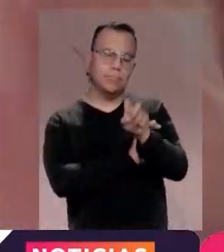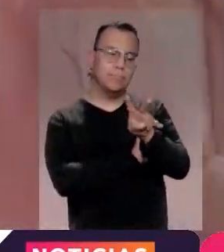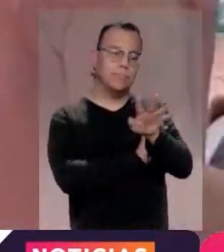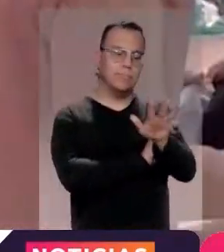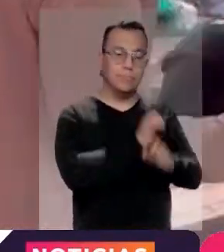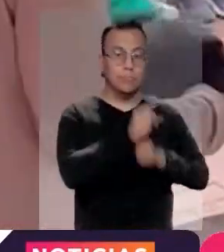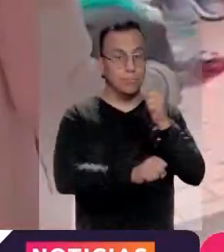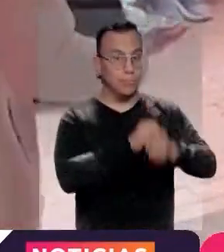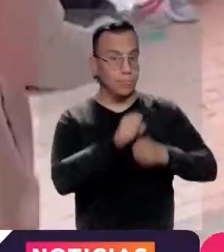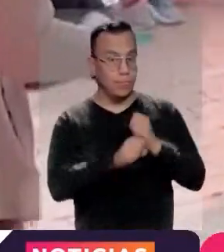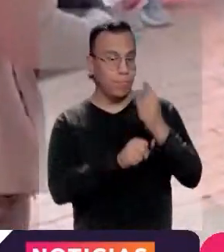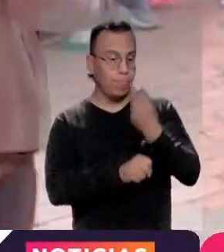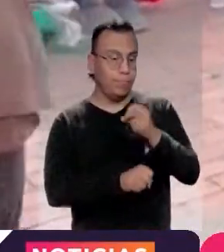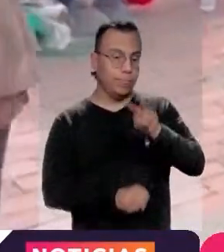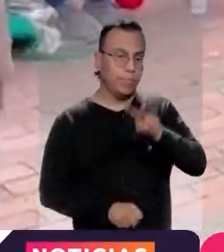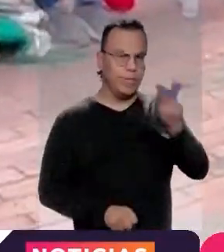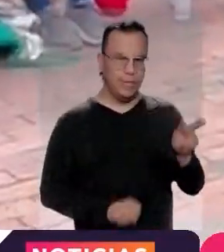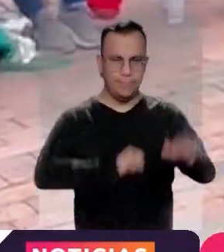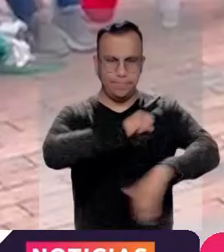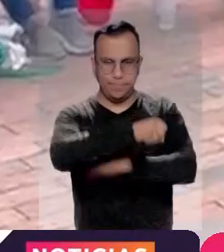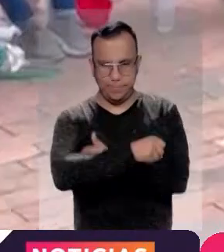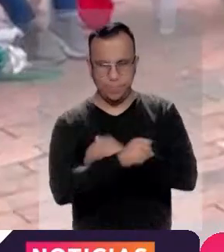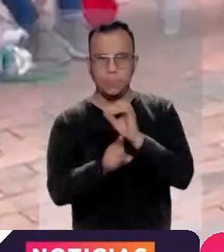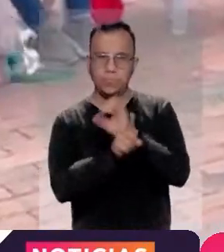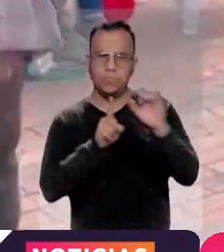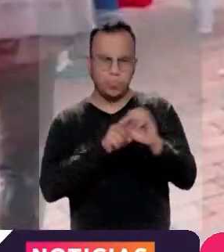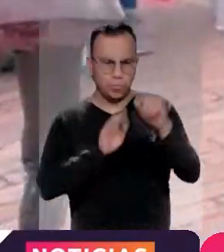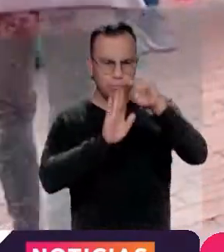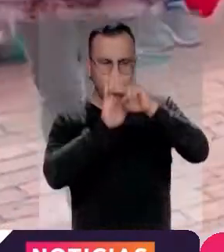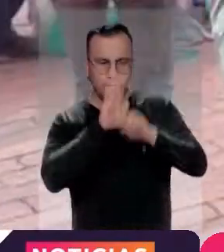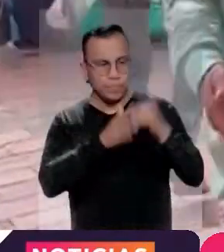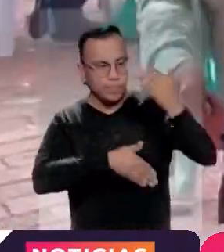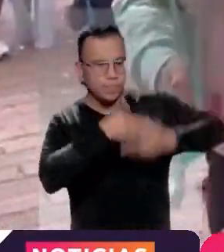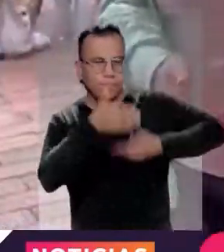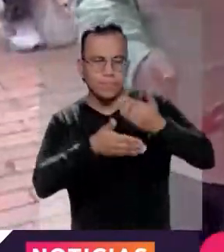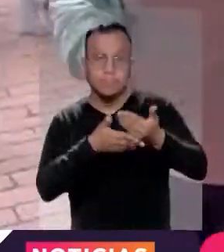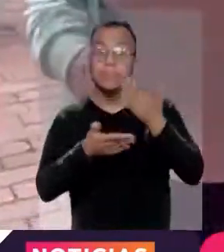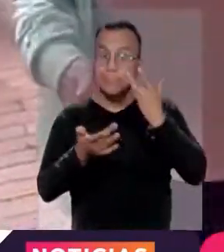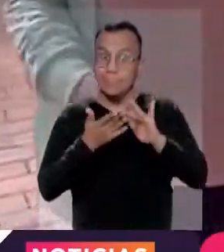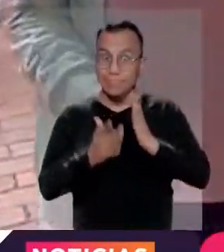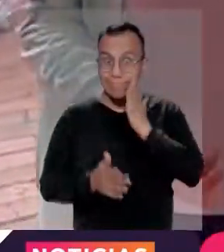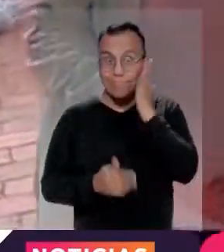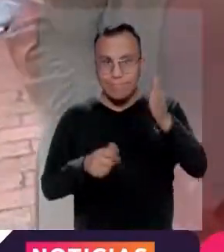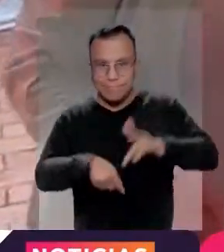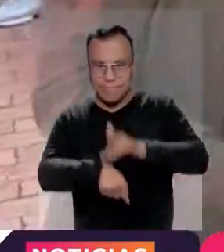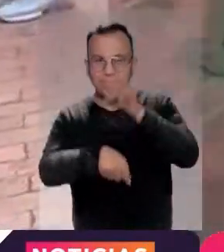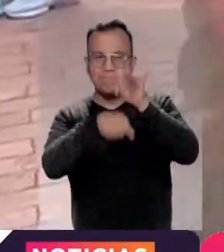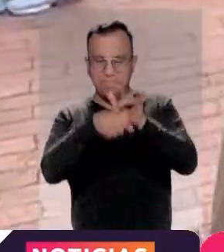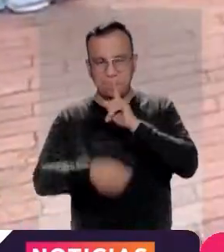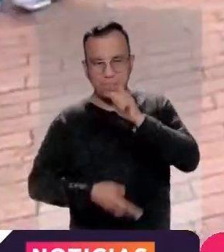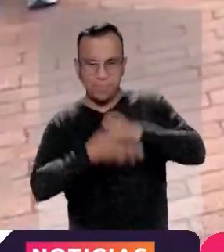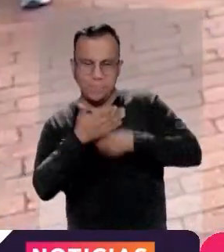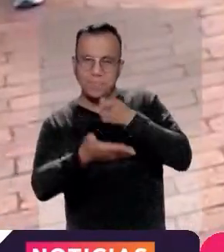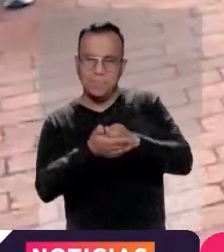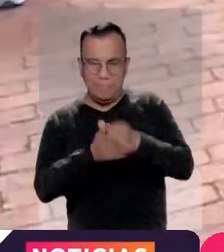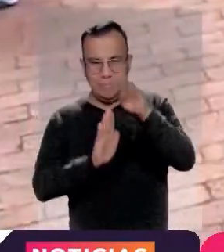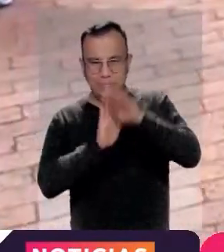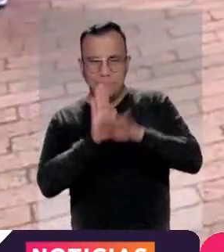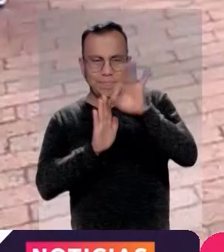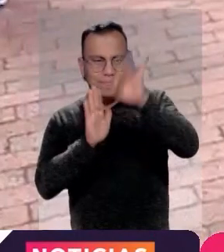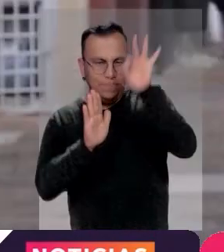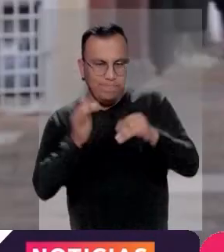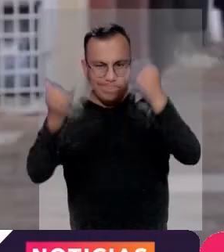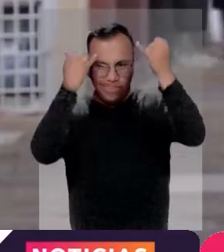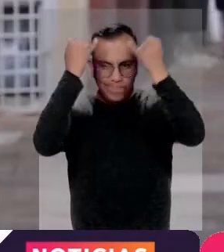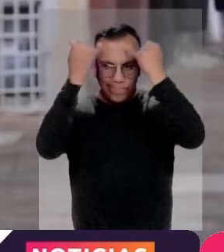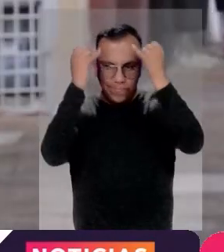624 de 2022, el Ministerio de Cultura reglamentó el procedimiento para acceder a este incentivo tributario por inversiones en la economía